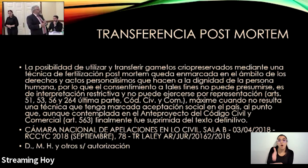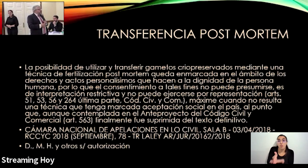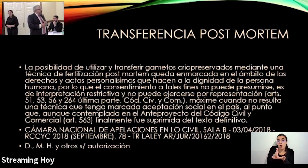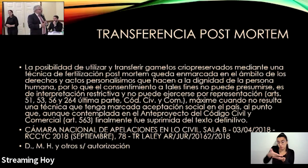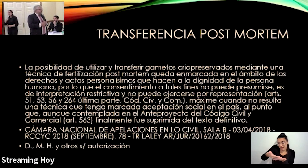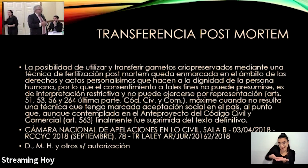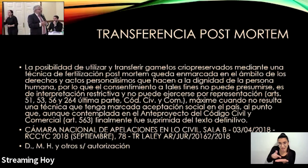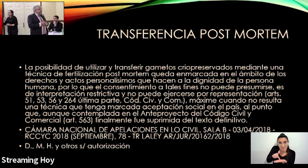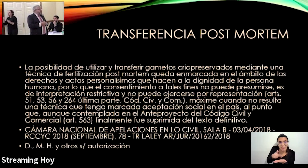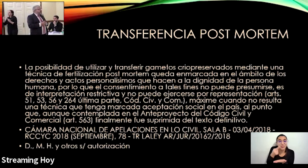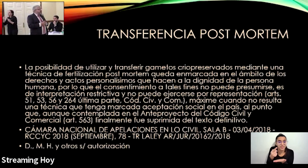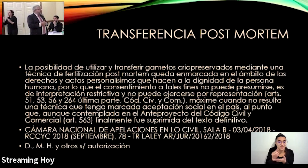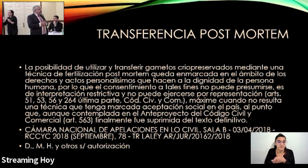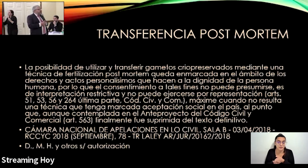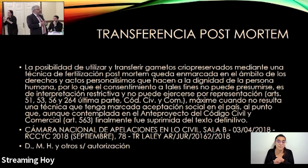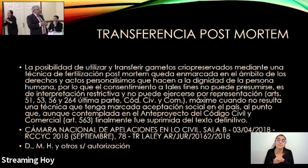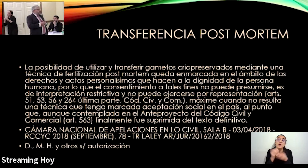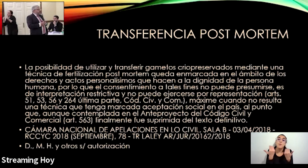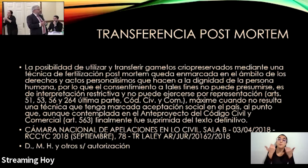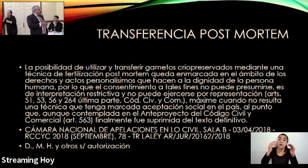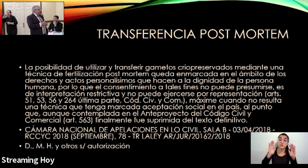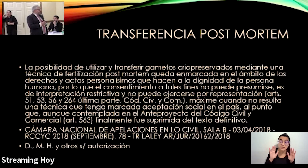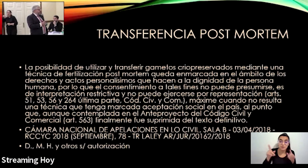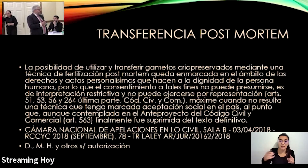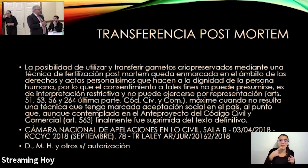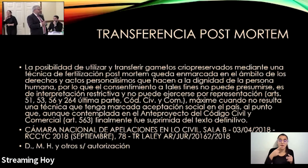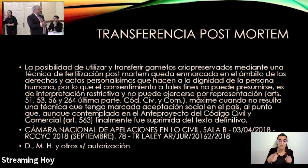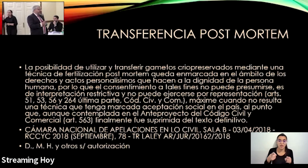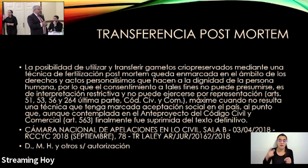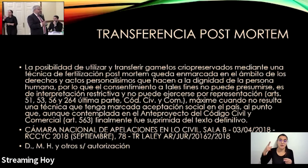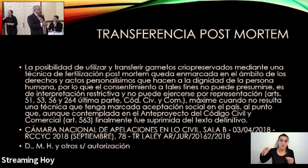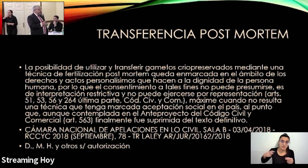dice, la posibilidad de utilizar y transferir gametos